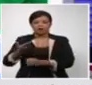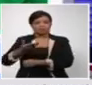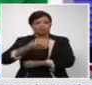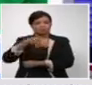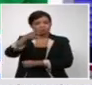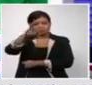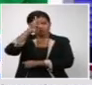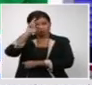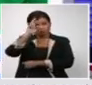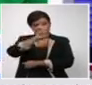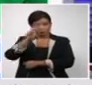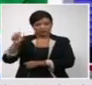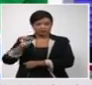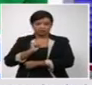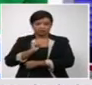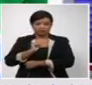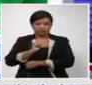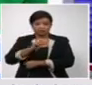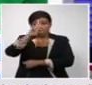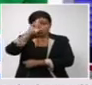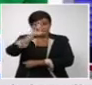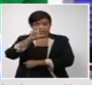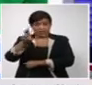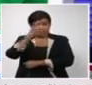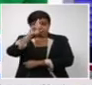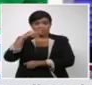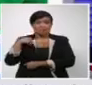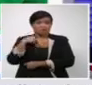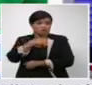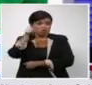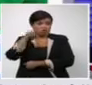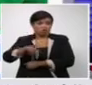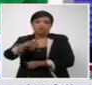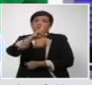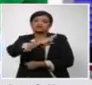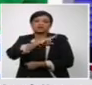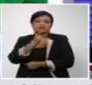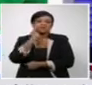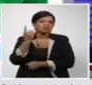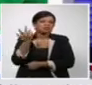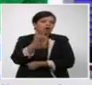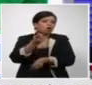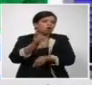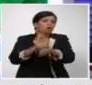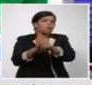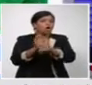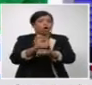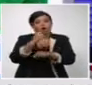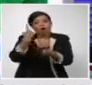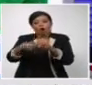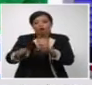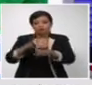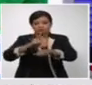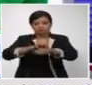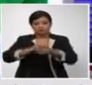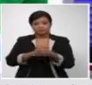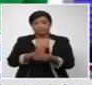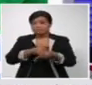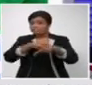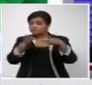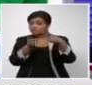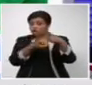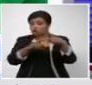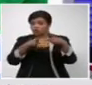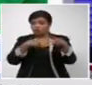al médico que es el responsable de determinar lo que tengo o no tengo. Segundo, si soy de esos grupos